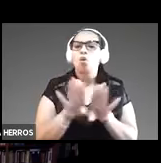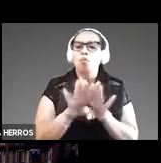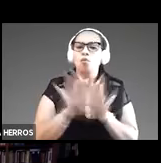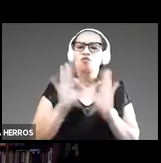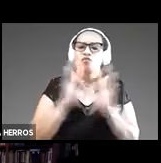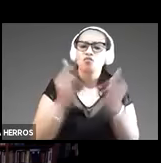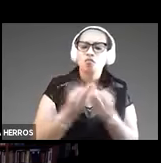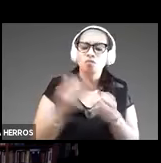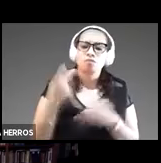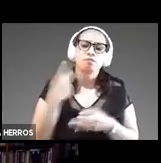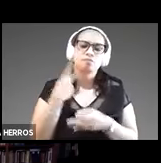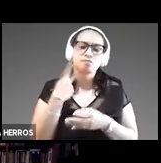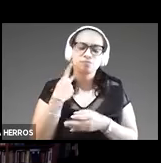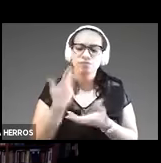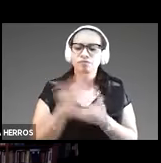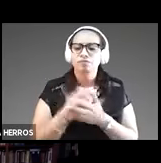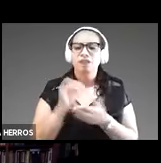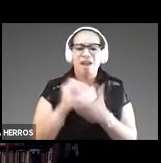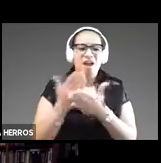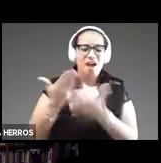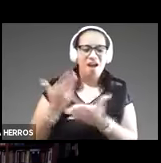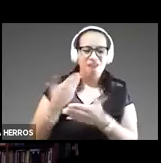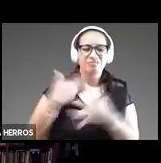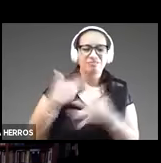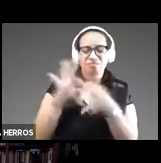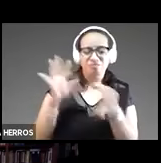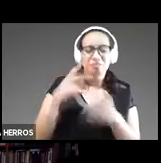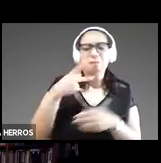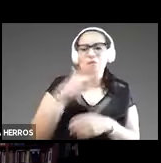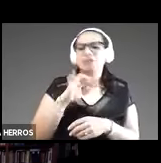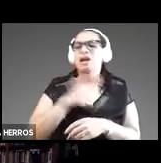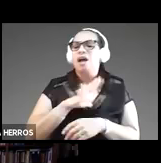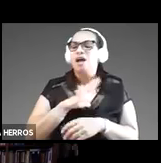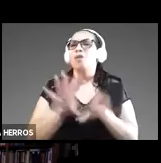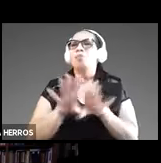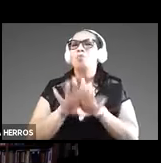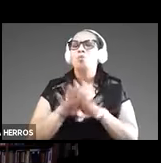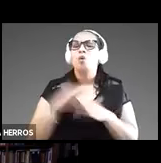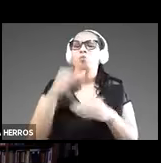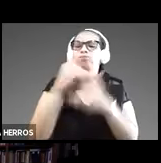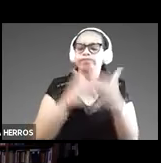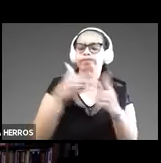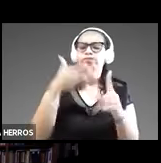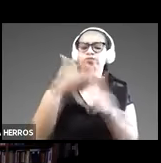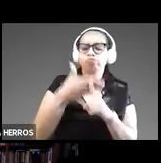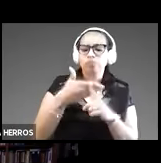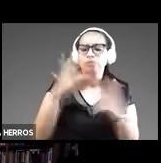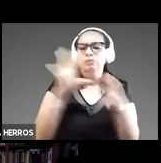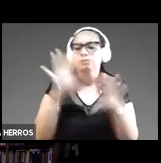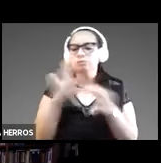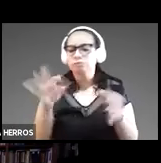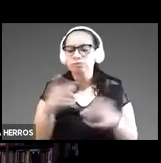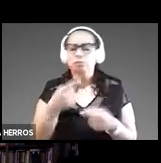política, como lo estaban platicando antes. Pero sí hay una deconstrucción muy específica de narrativas, de